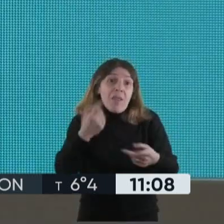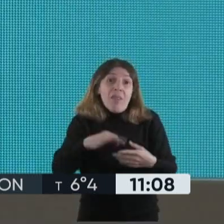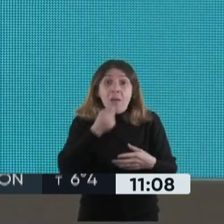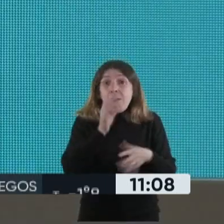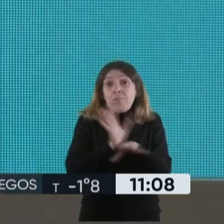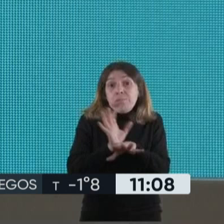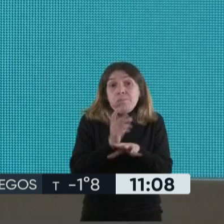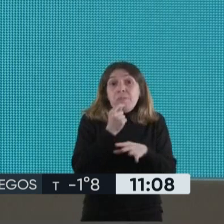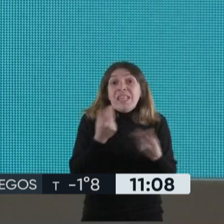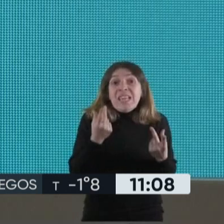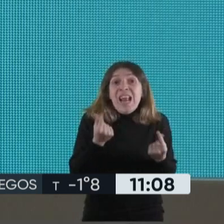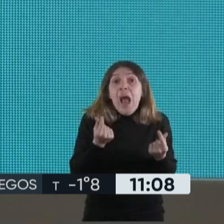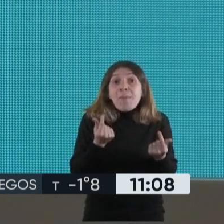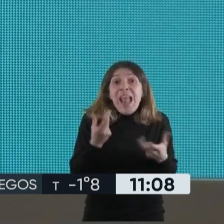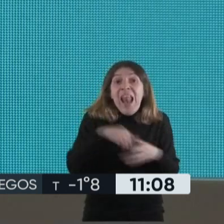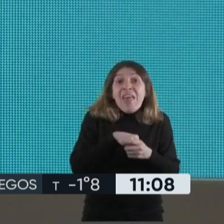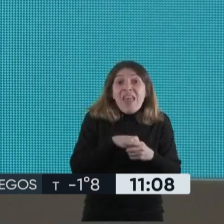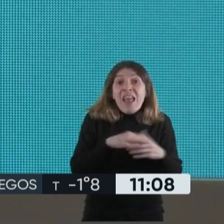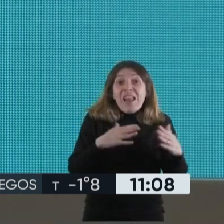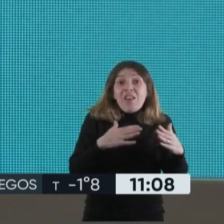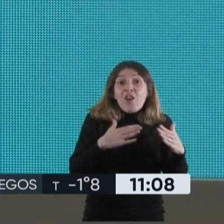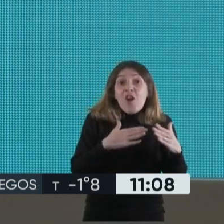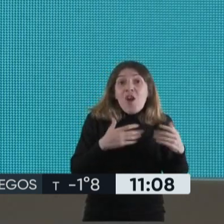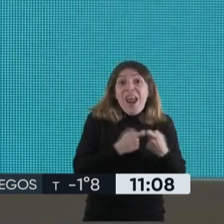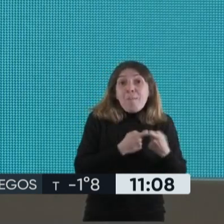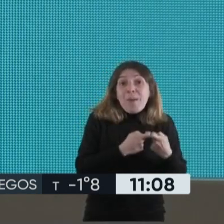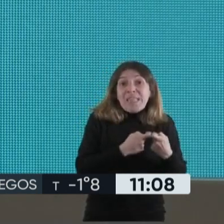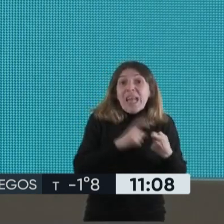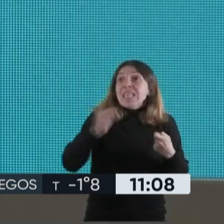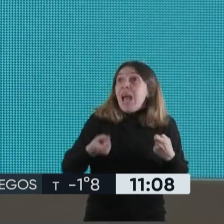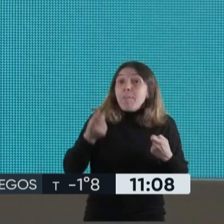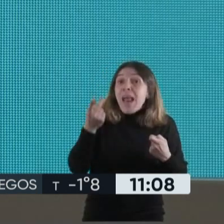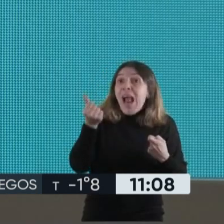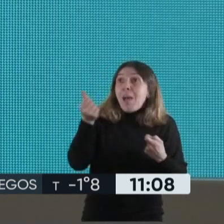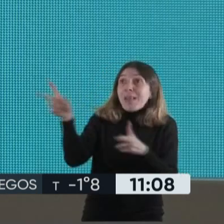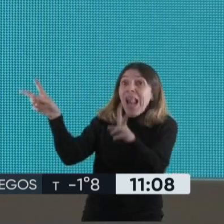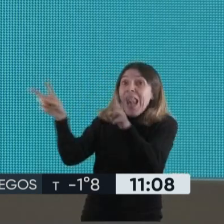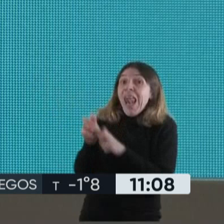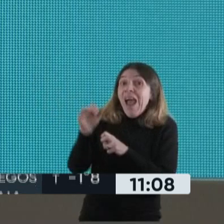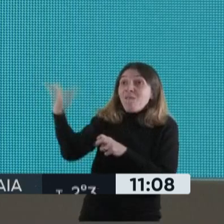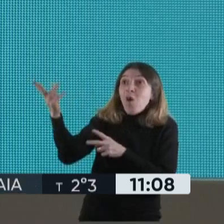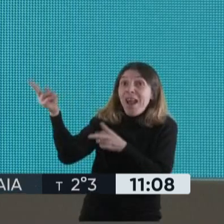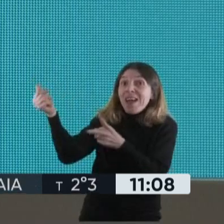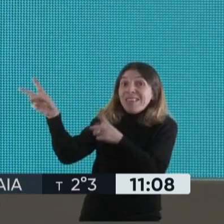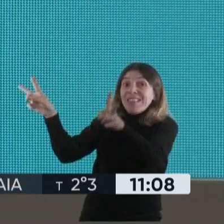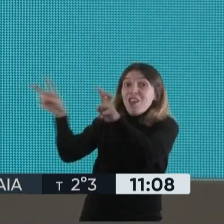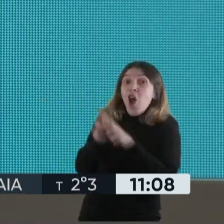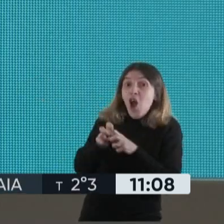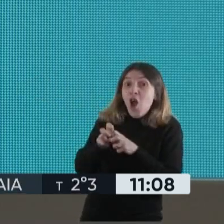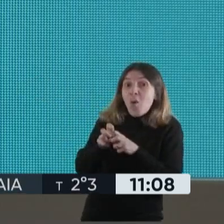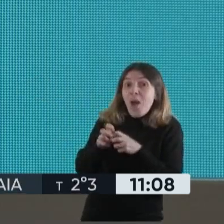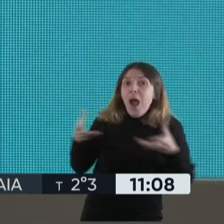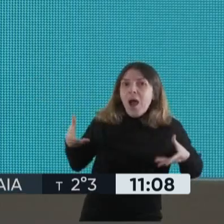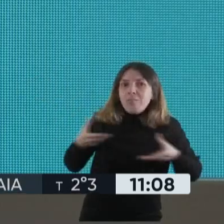con el capital que viene fuera de la Argentina, justamente para tener las condiciones adecuadas para